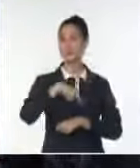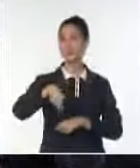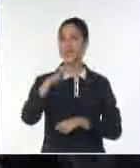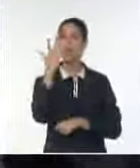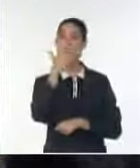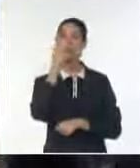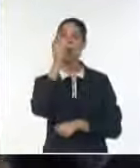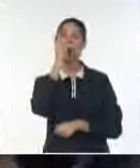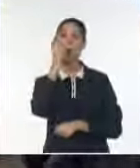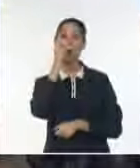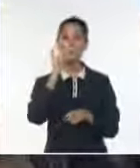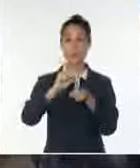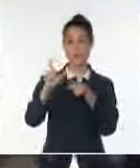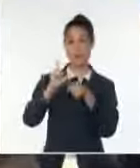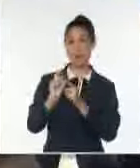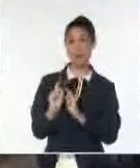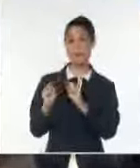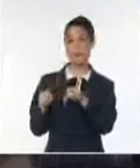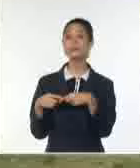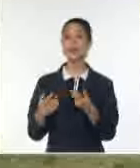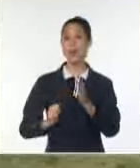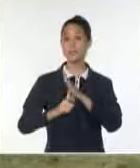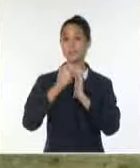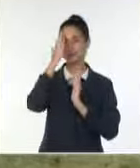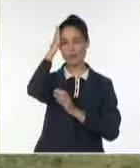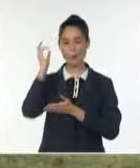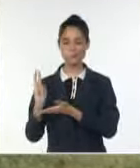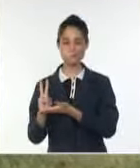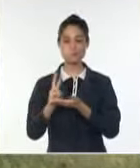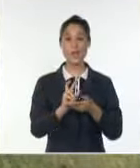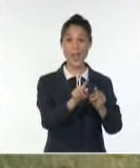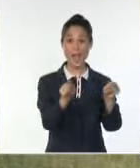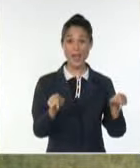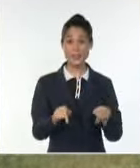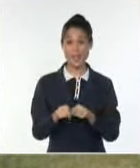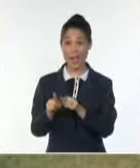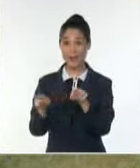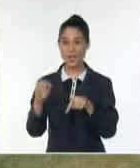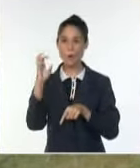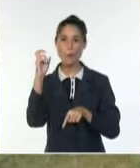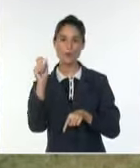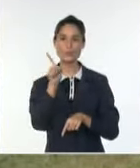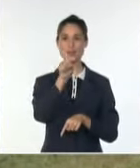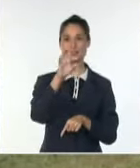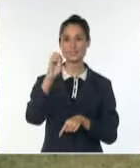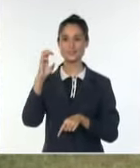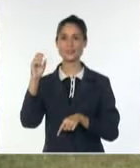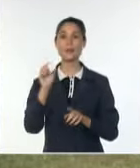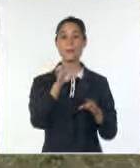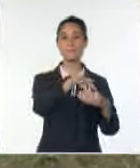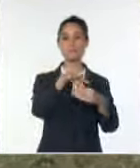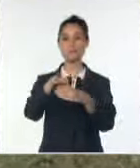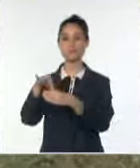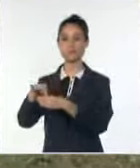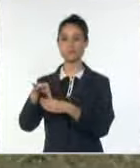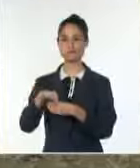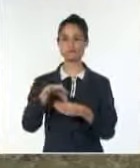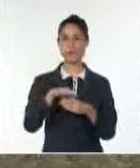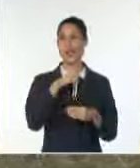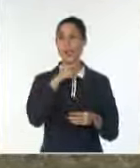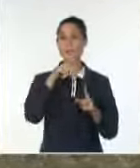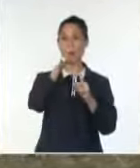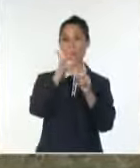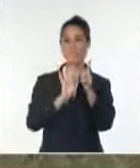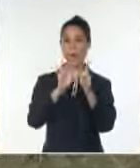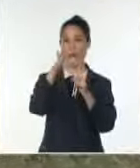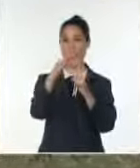que visitó el presidente en su finca de unas 100 hectáreas dedicadas en su mayoría al cultivo del plátano y a la cría de ganado mayor